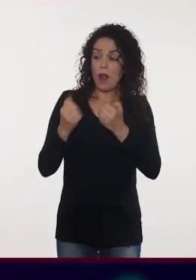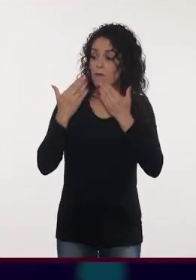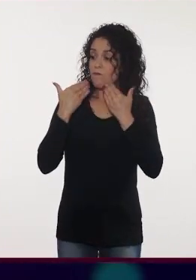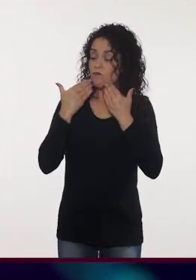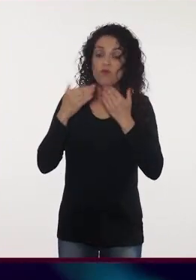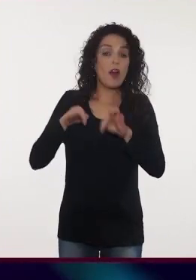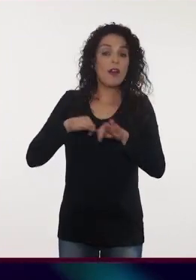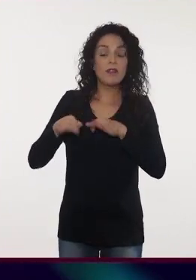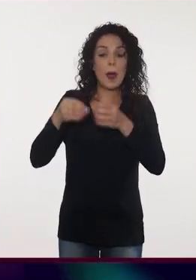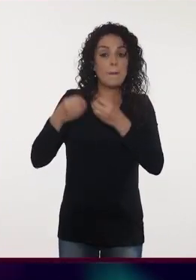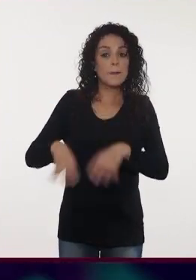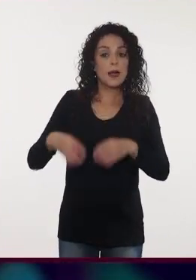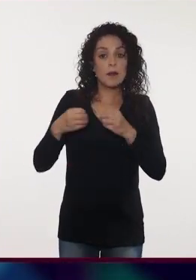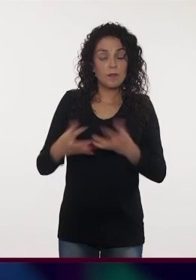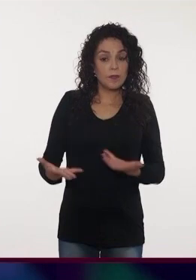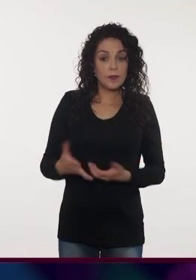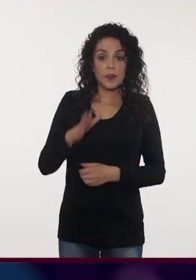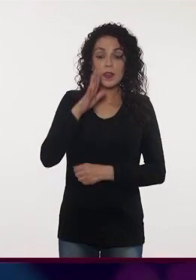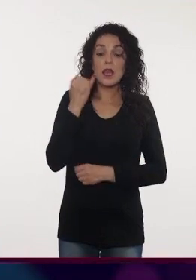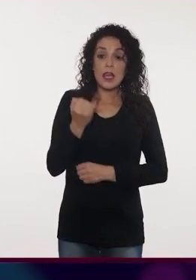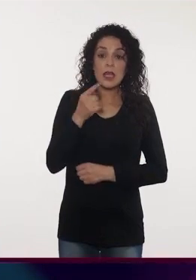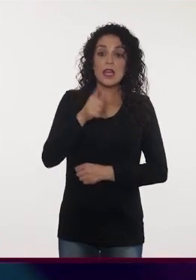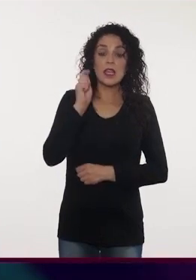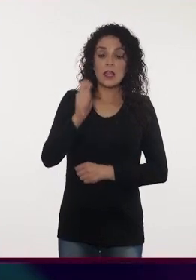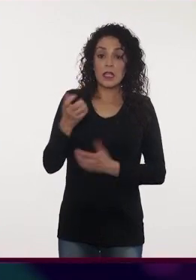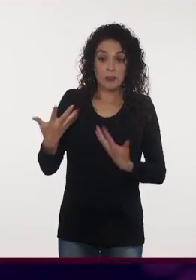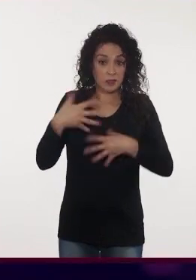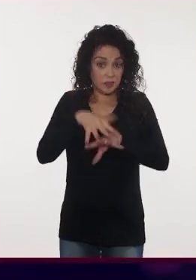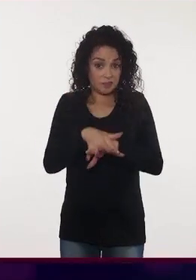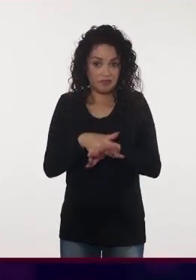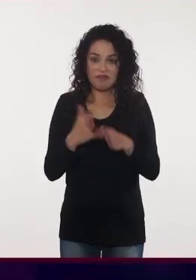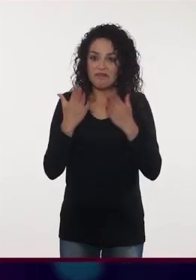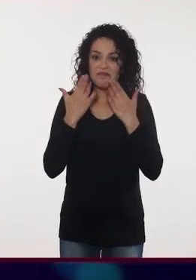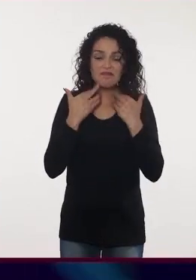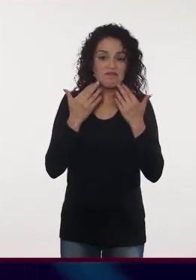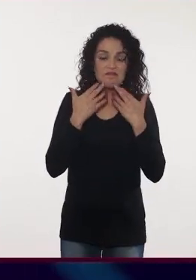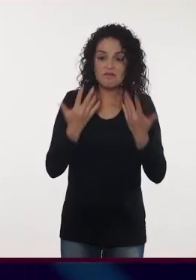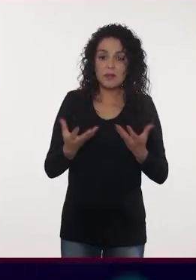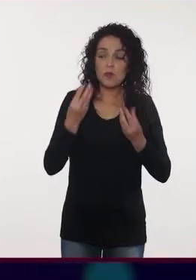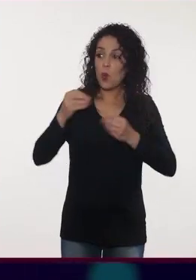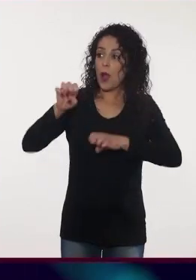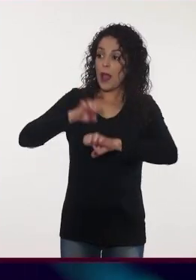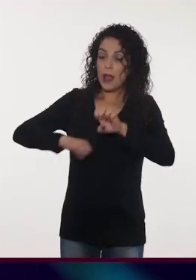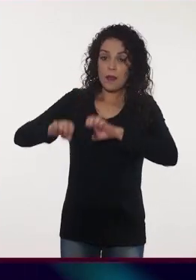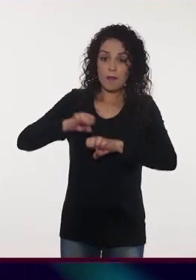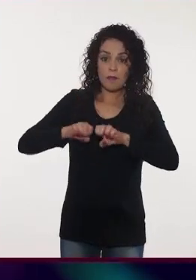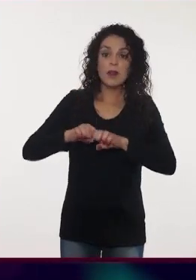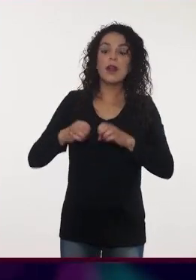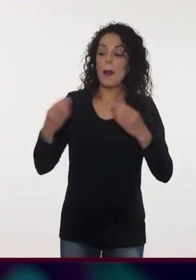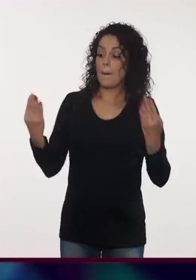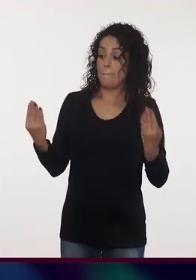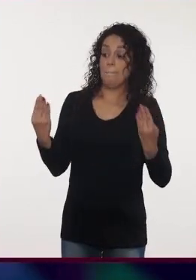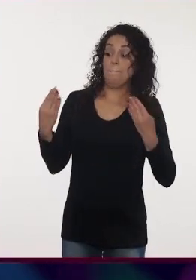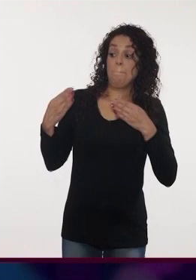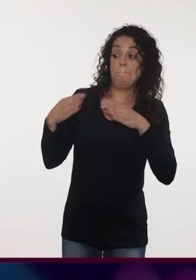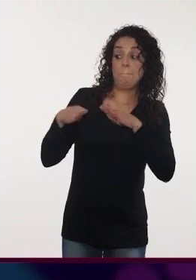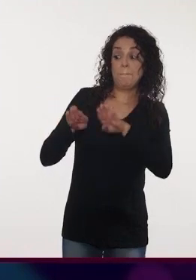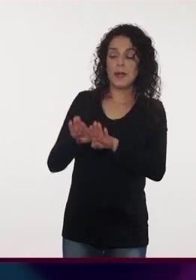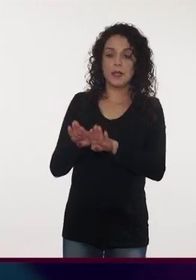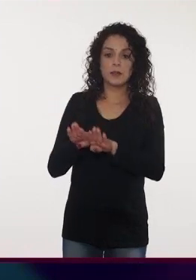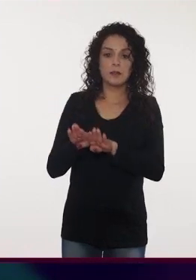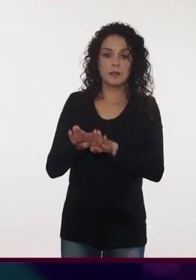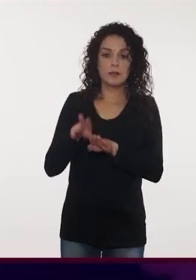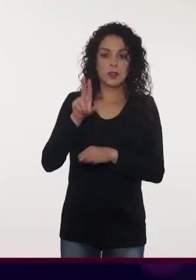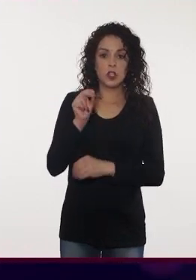productividad y hay una exclusión del mercado laboral. De hecho, hay muchas empresas que cierran sus puertas para contratar